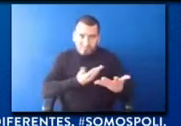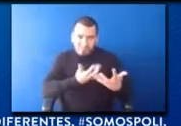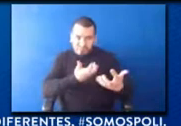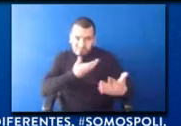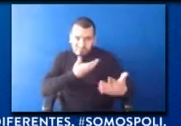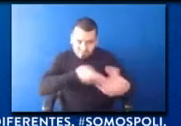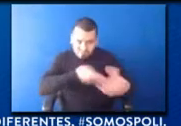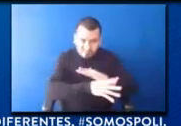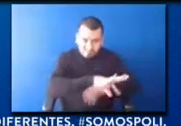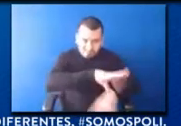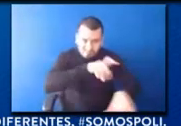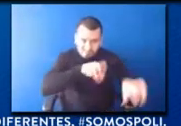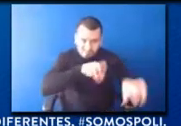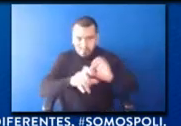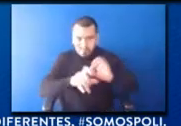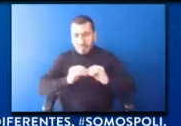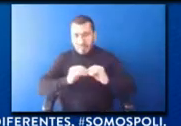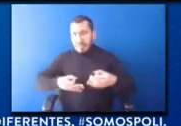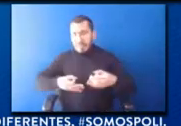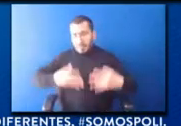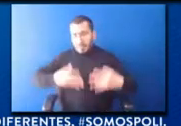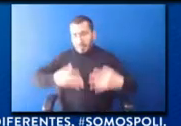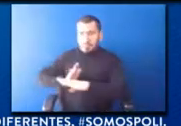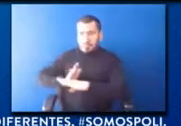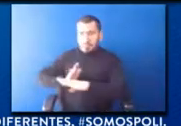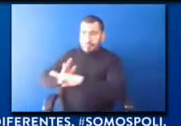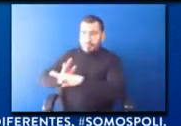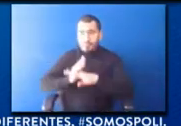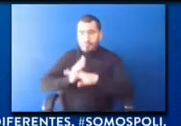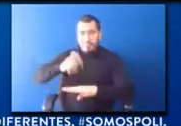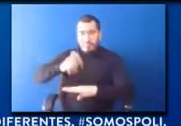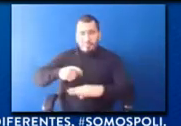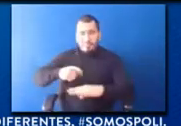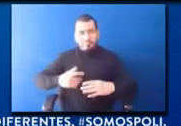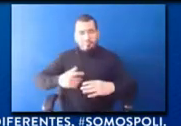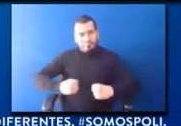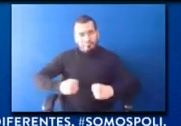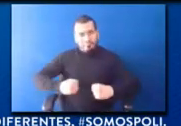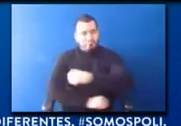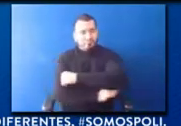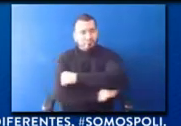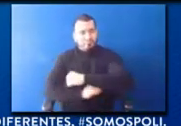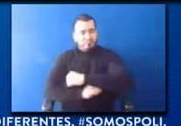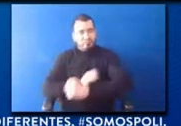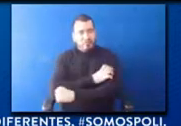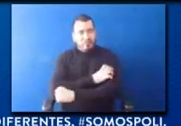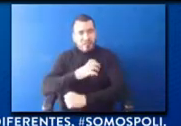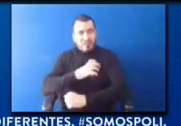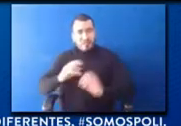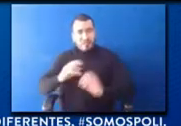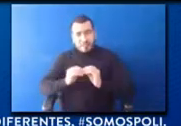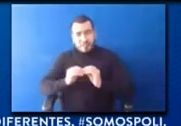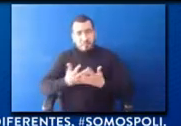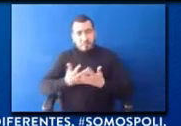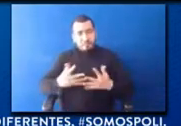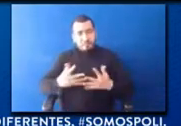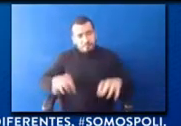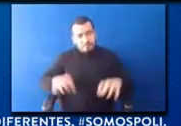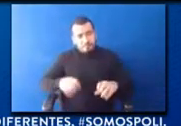más la seguridad demanda estrategias robustas, cada vez más demanda una dinámica totalmente diferente para